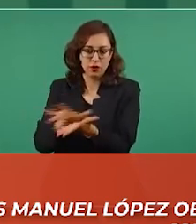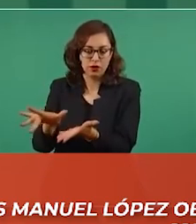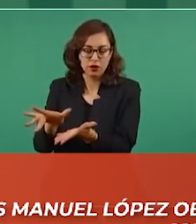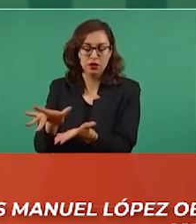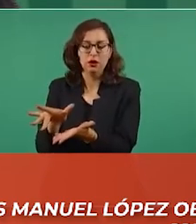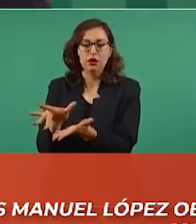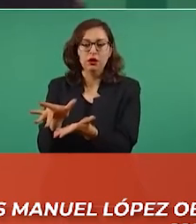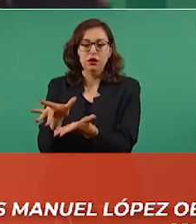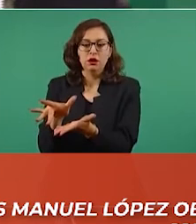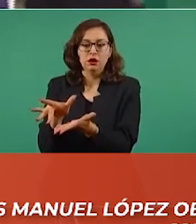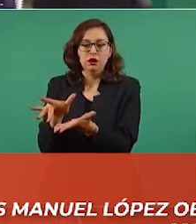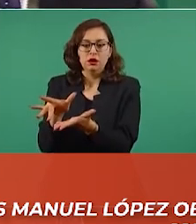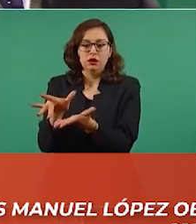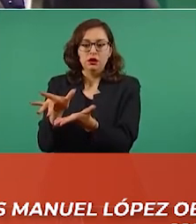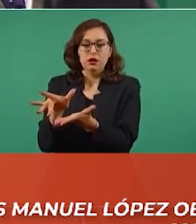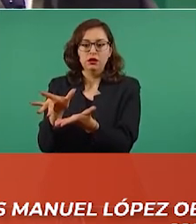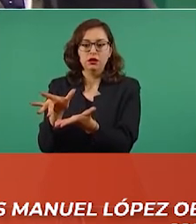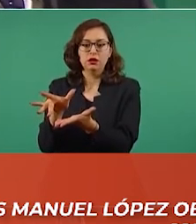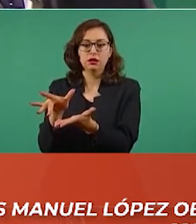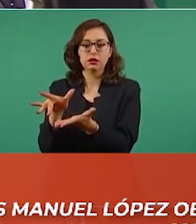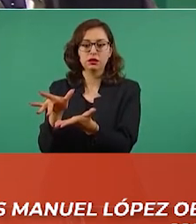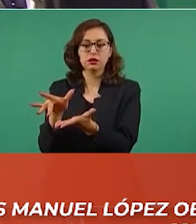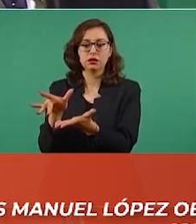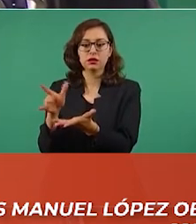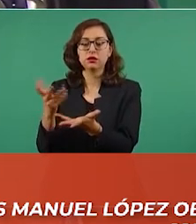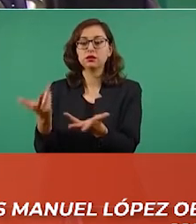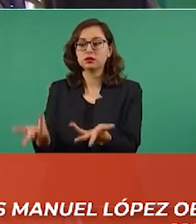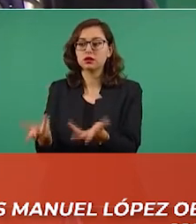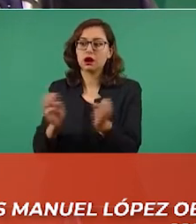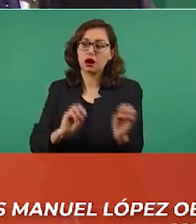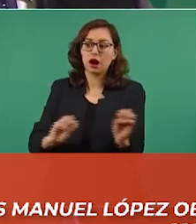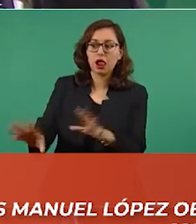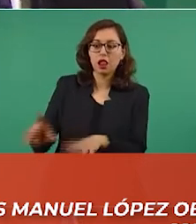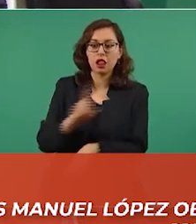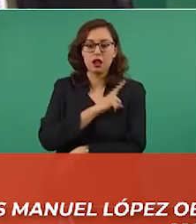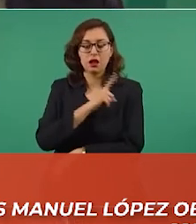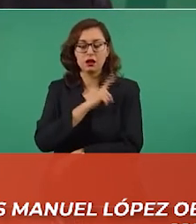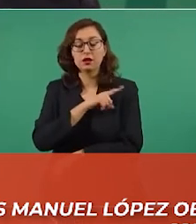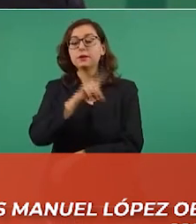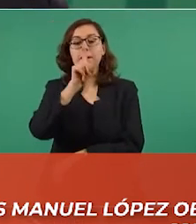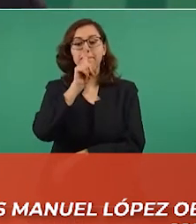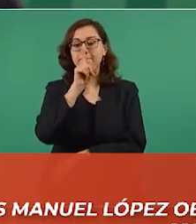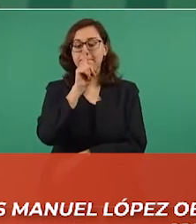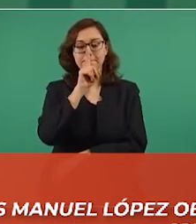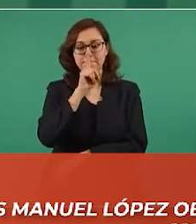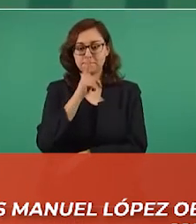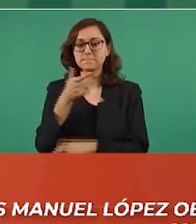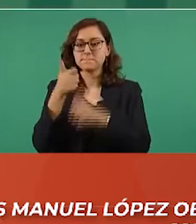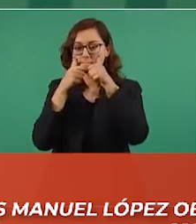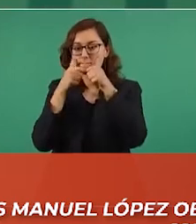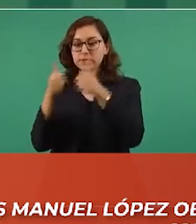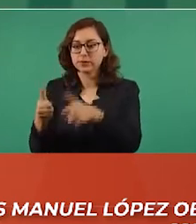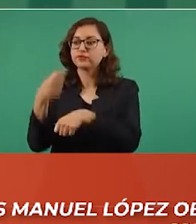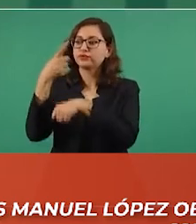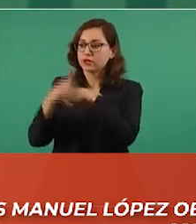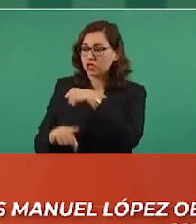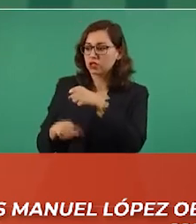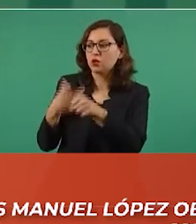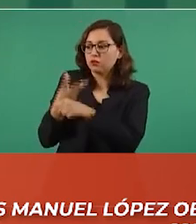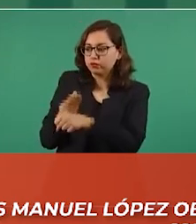el que no queden en el desamparo, que haya reparación del